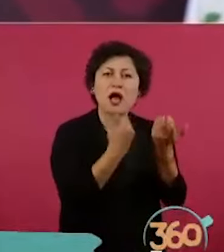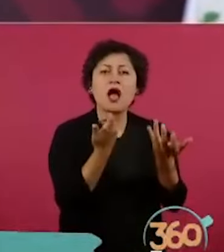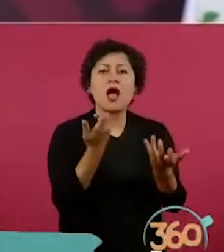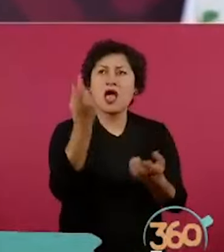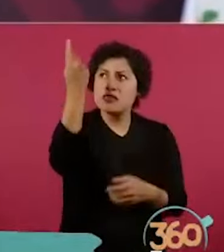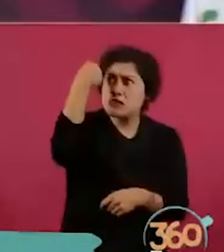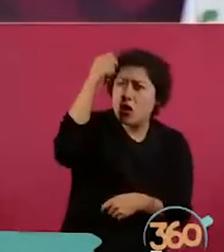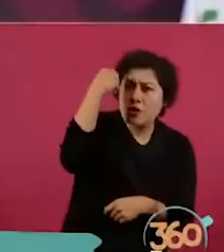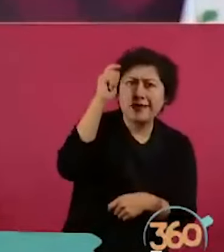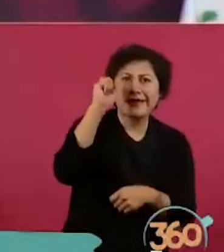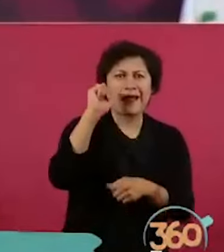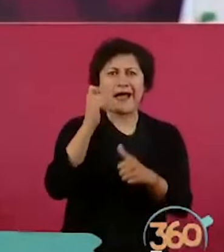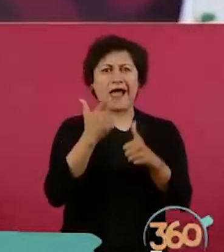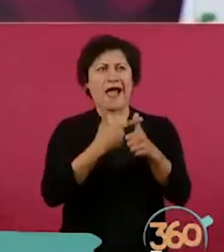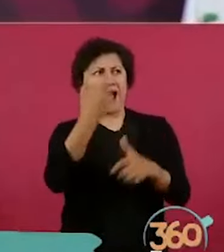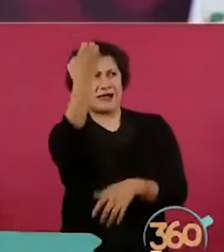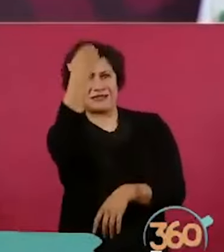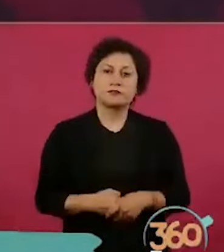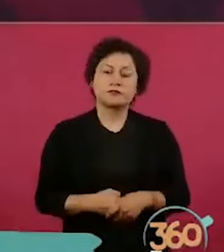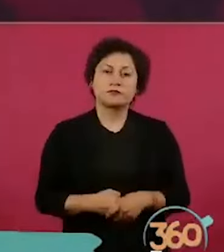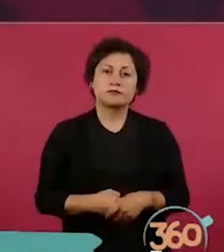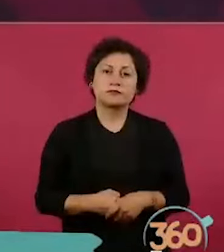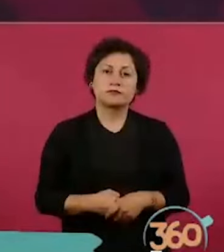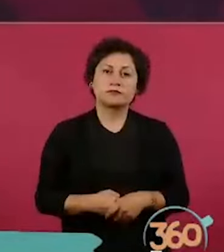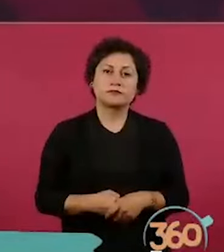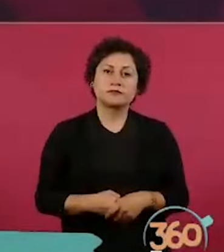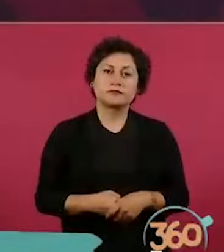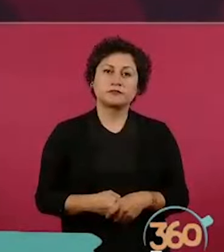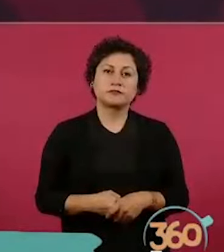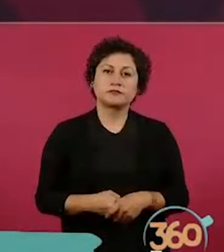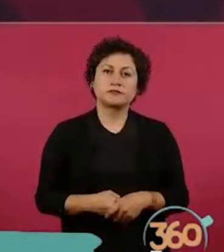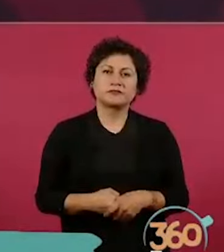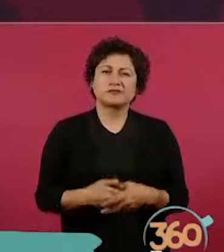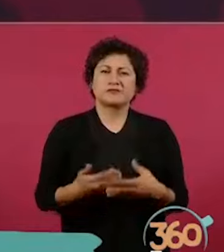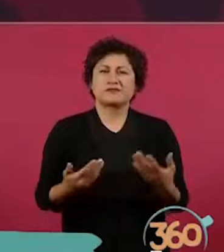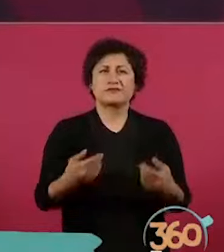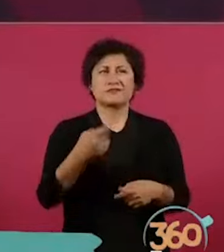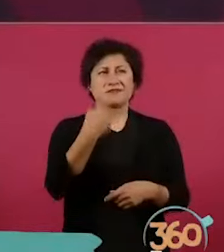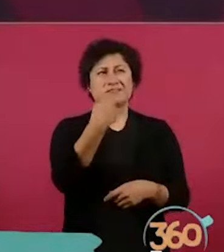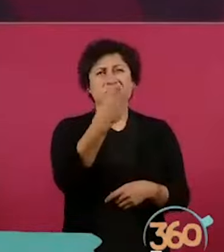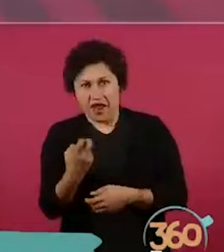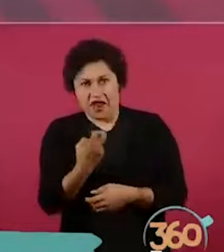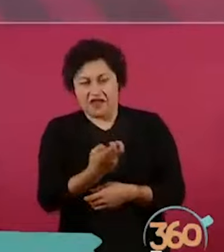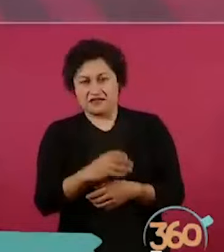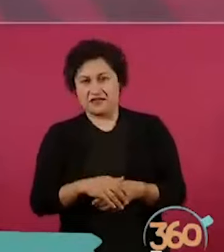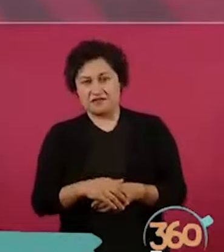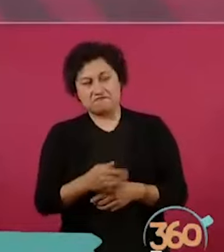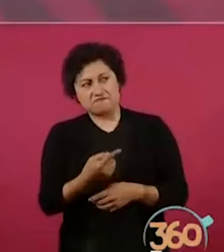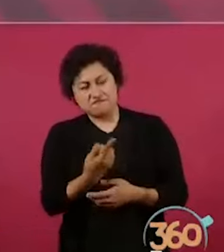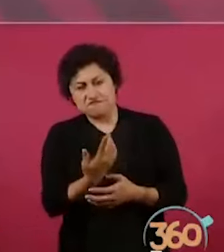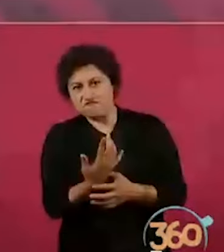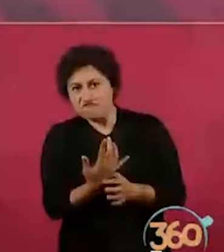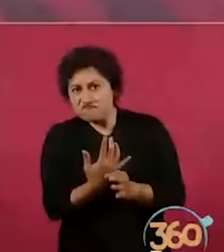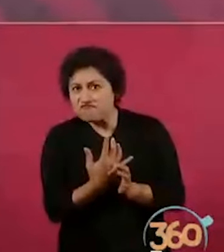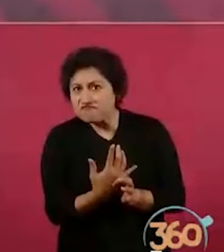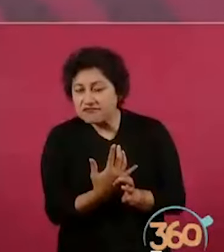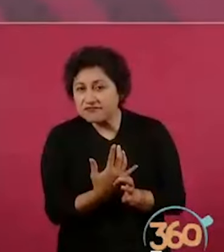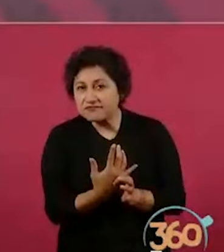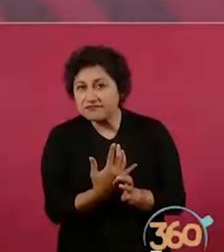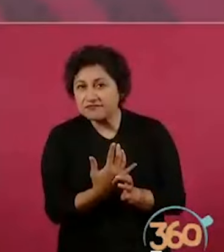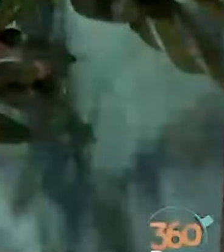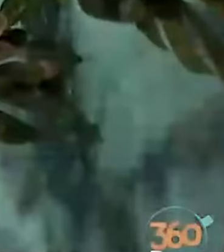conceptual es un sofisma una mentira de dónde